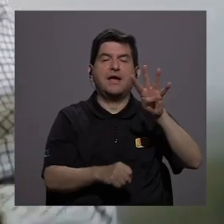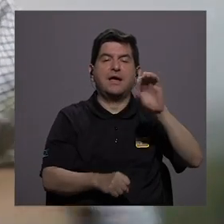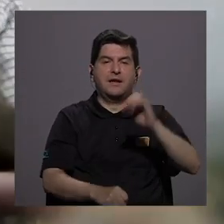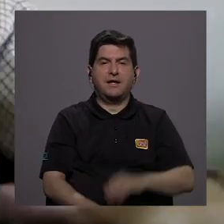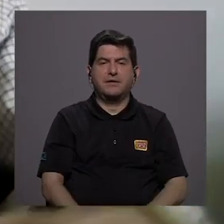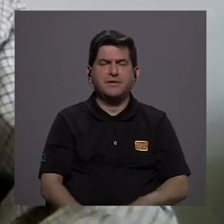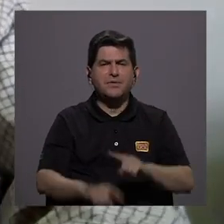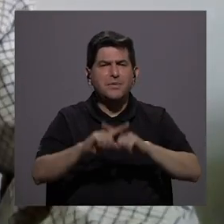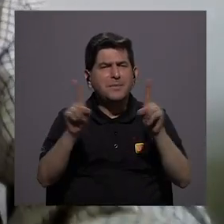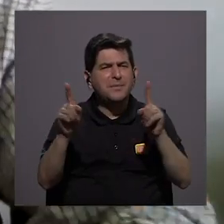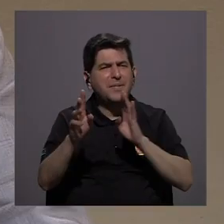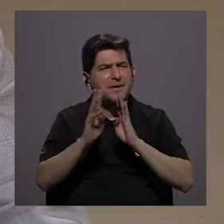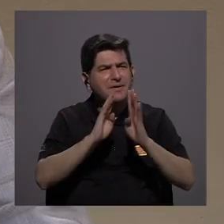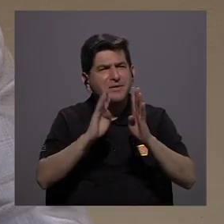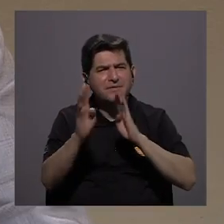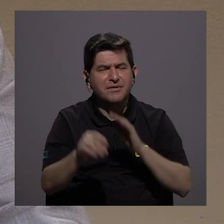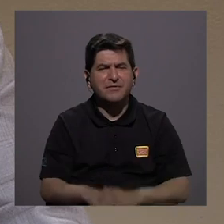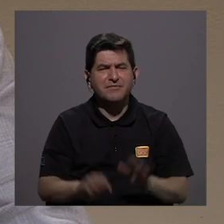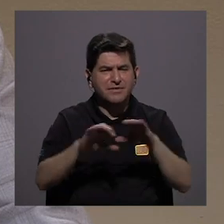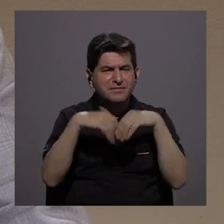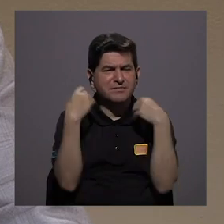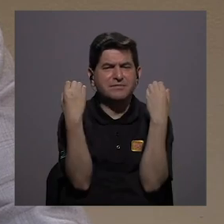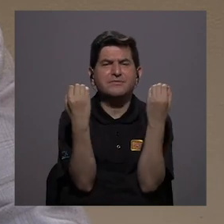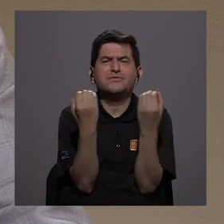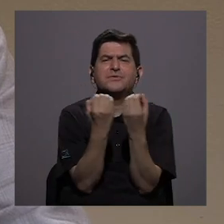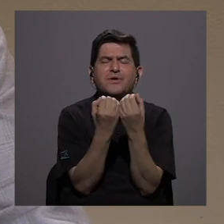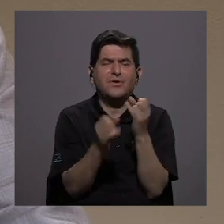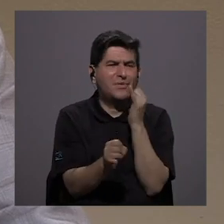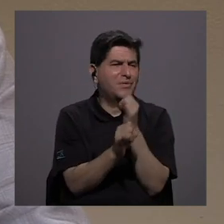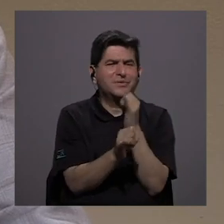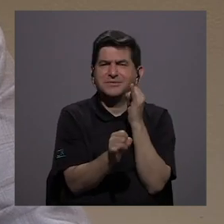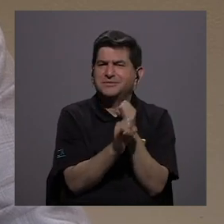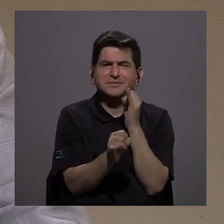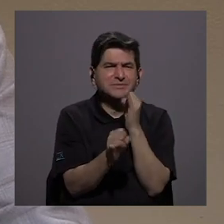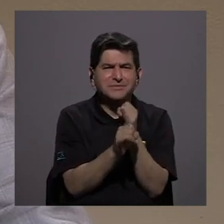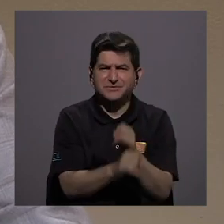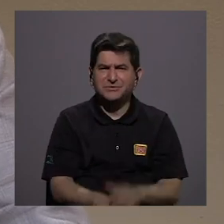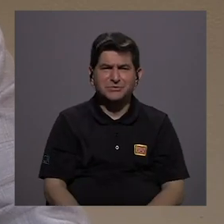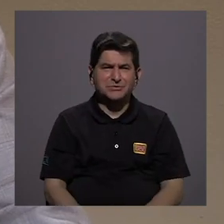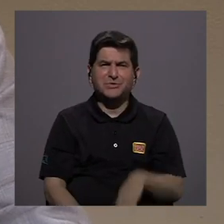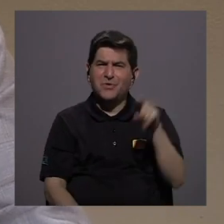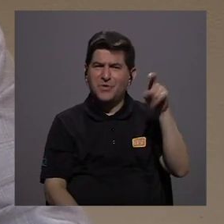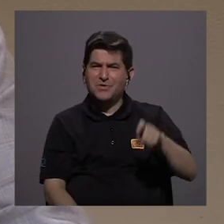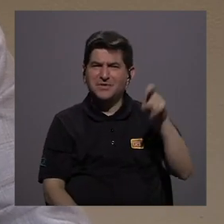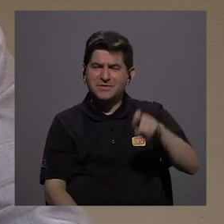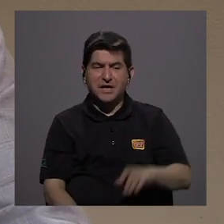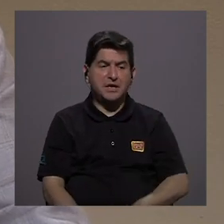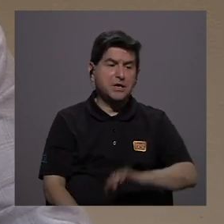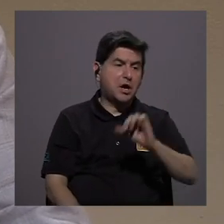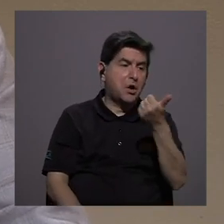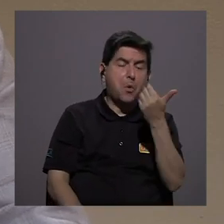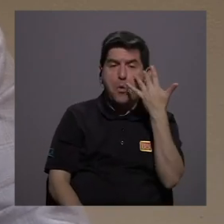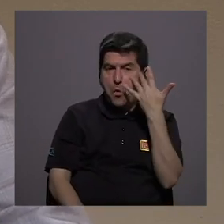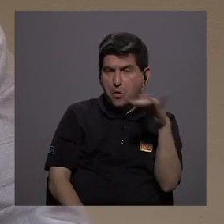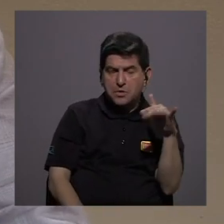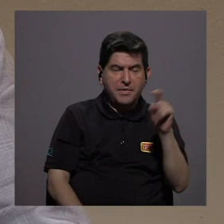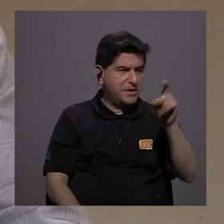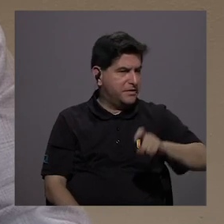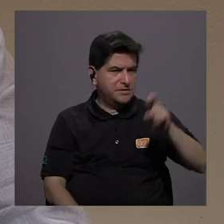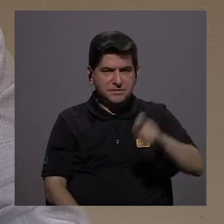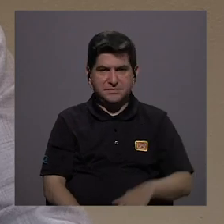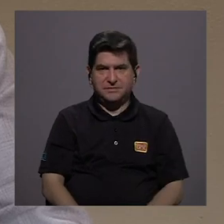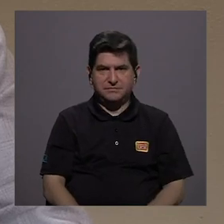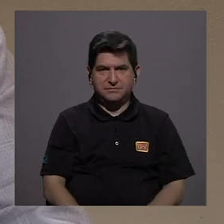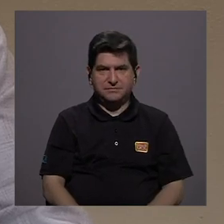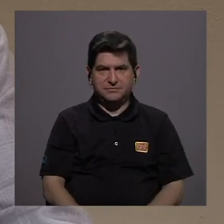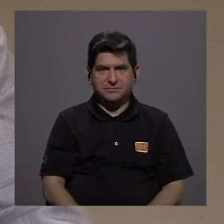pero cuando hablamos de esas organizaciones o esas instituciones, ¿qué necesitamos? Hay otras que parece, entonces no necesitamos.